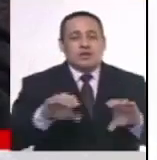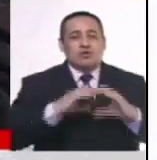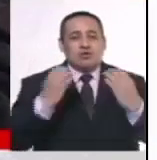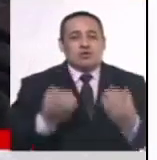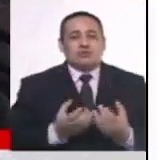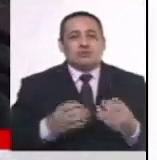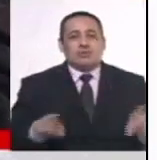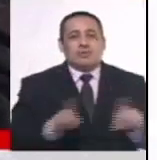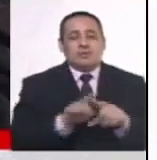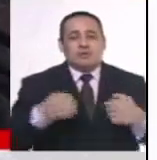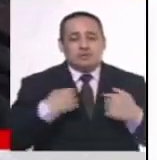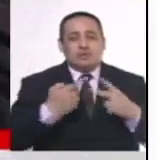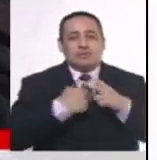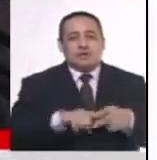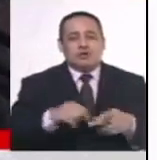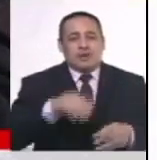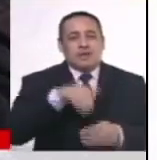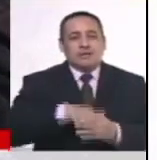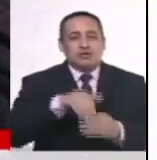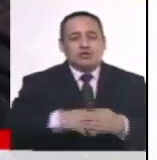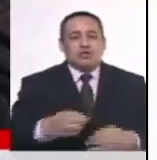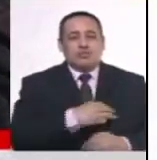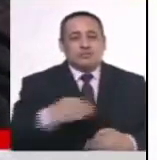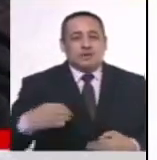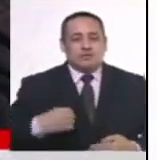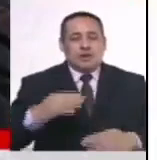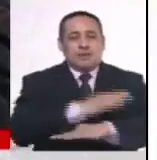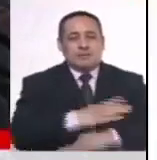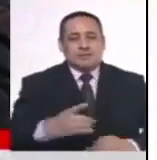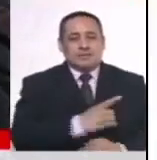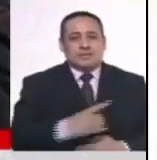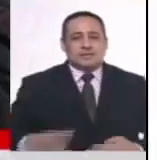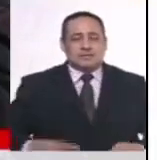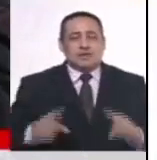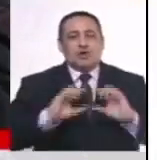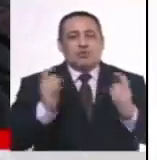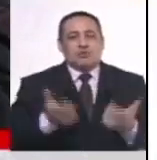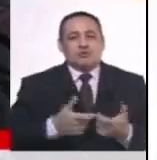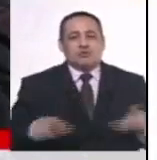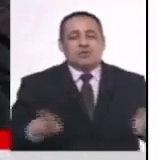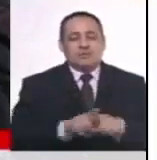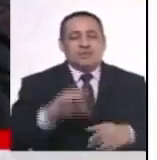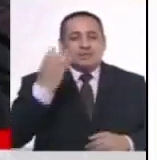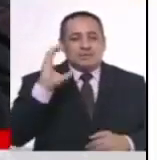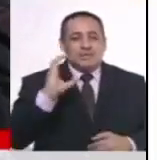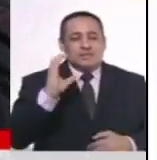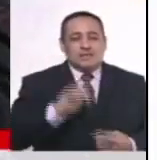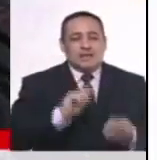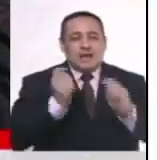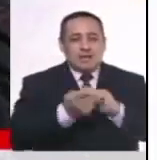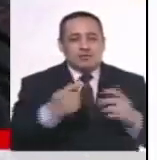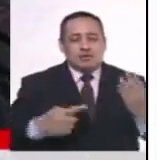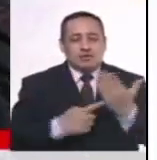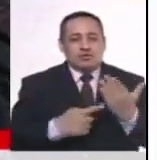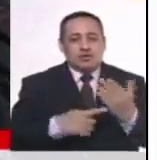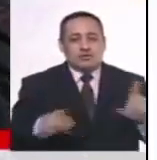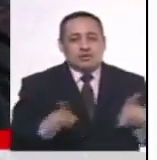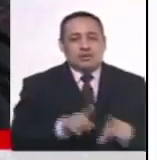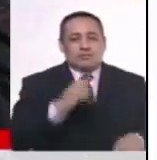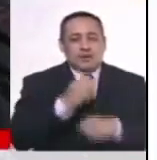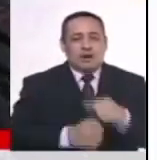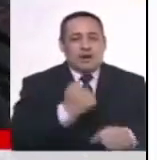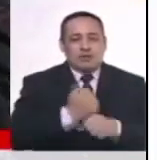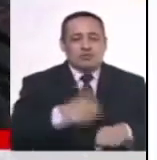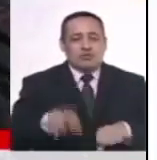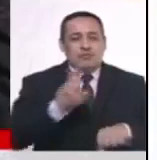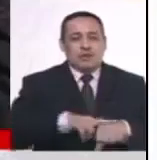parlamentarias, vamos a proceder con la elección de los miembros de la mesa directiva de la Comisión de Ciencia, Innovación y Tecnología para el periodo ordinario